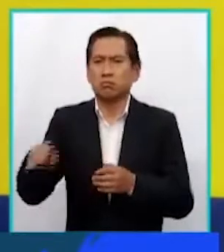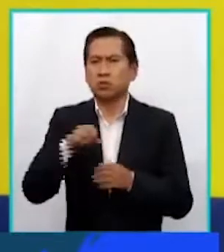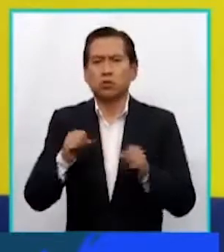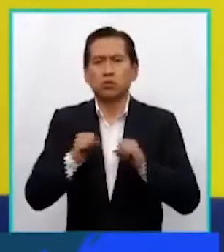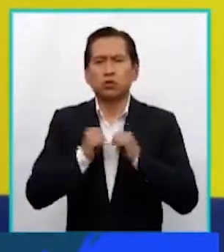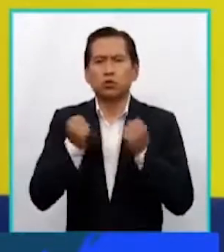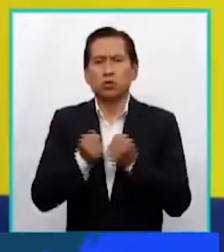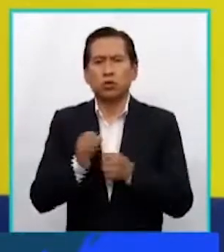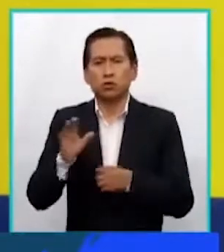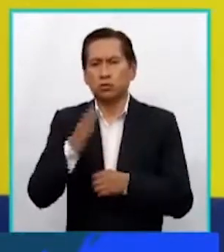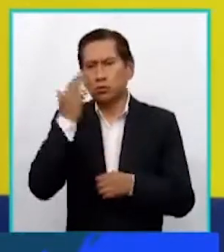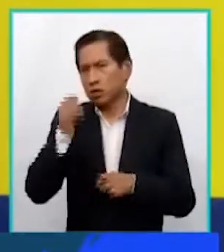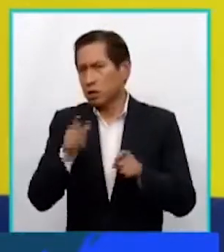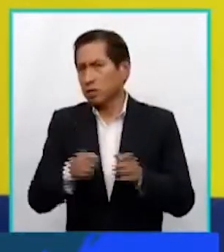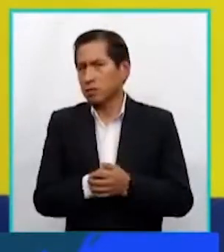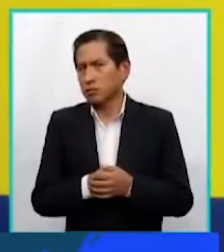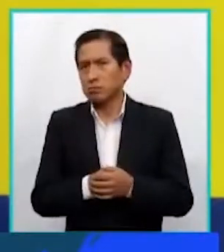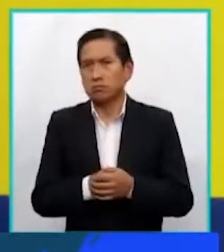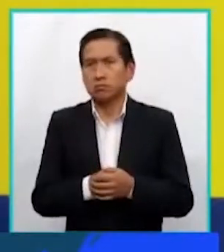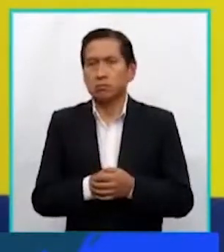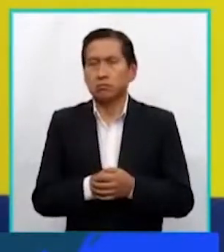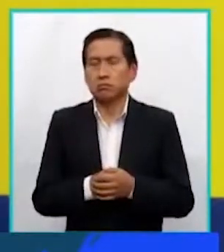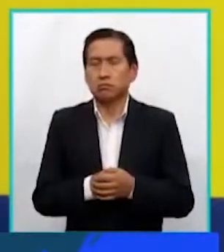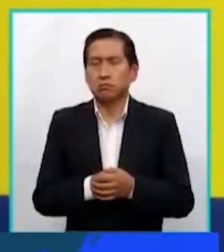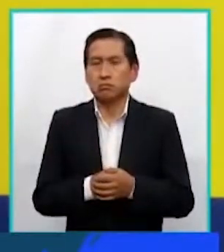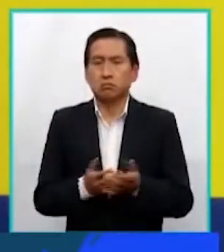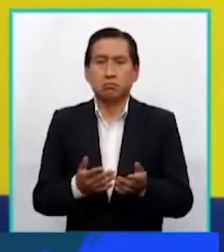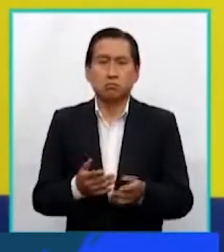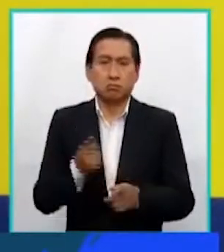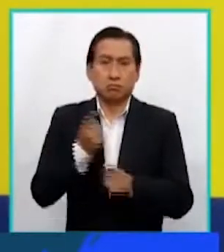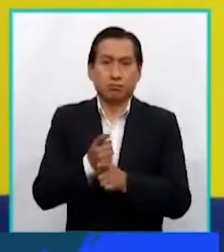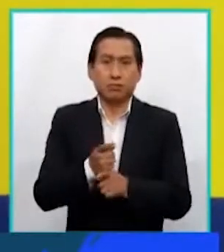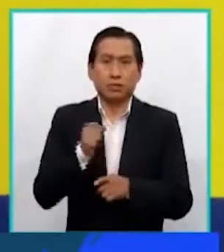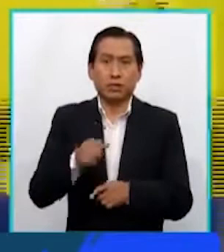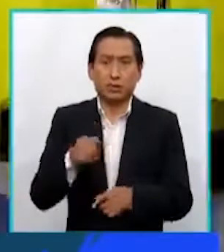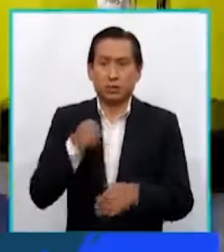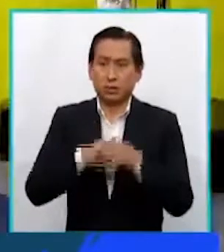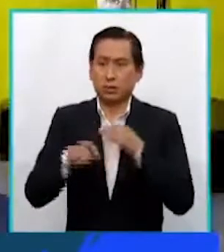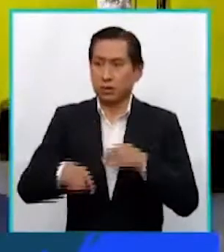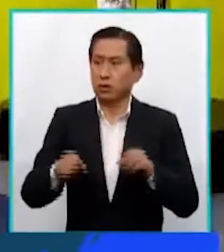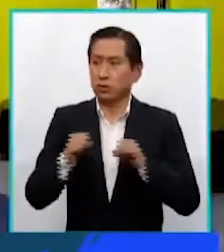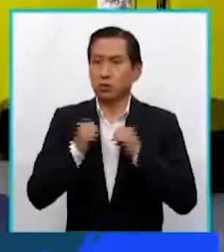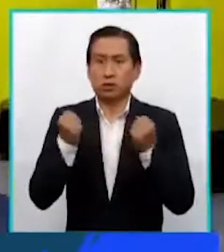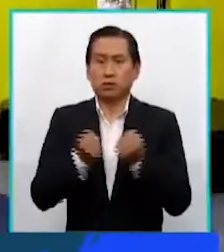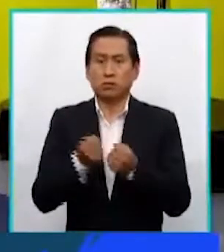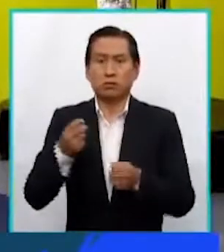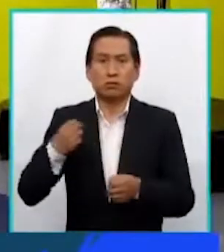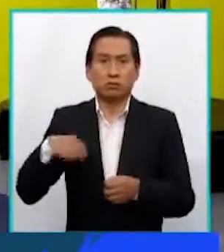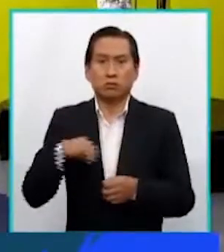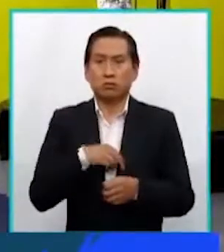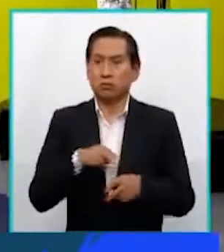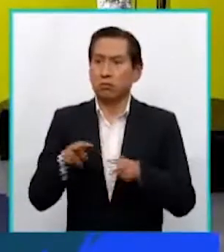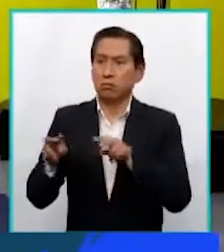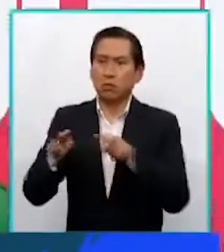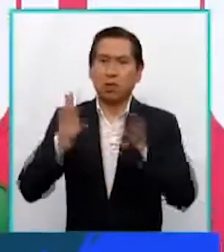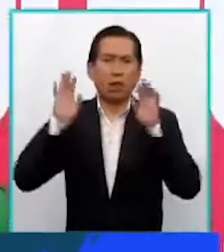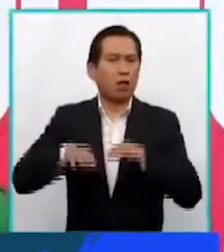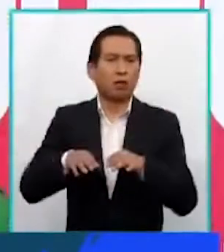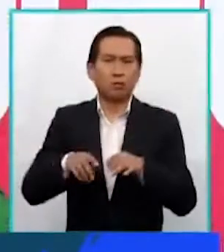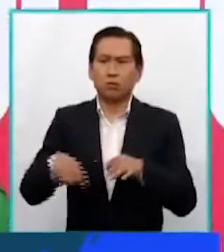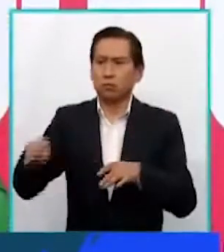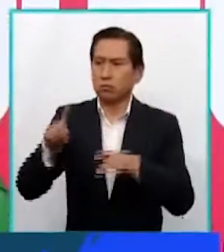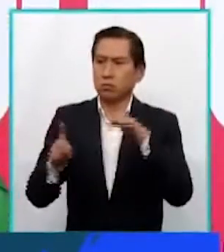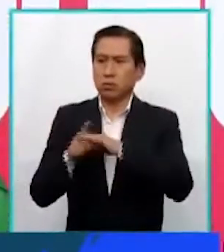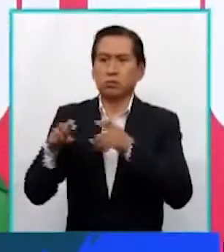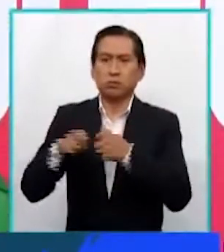sociales ustedes? Siento porque hemos nacido en esta sociedad, ¿no? Y no podemos obviar ciertas temáticas que son bien